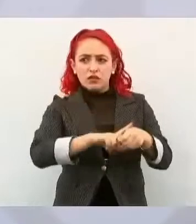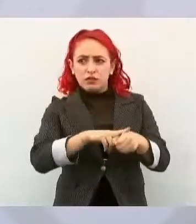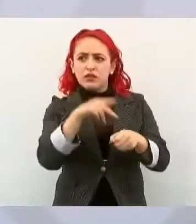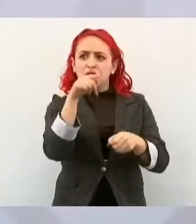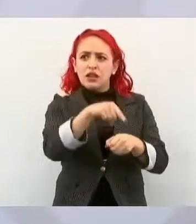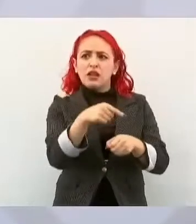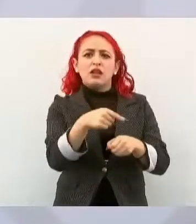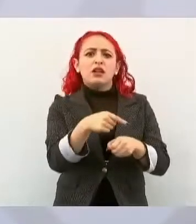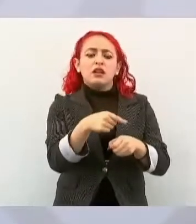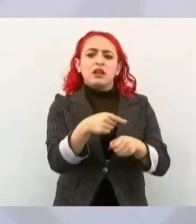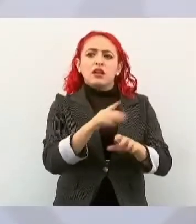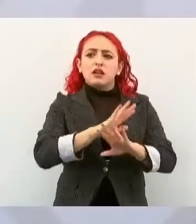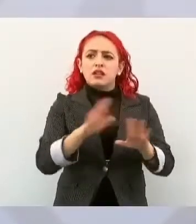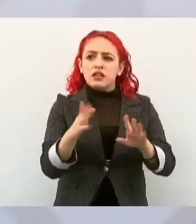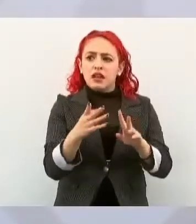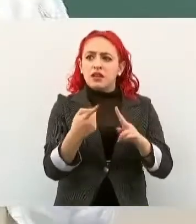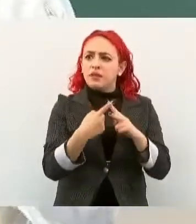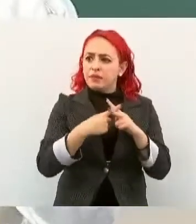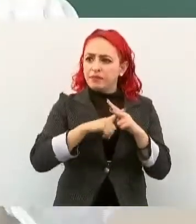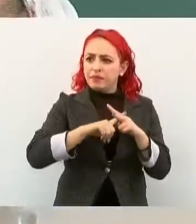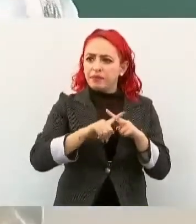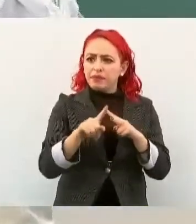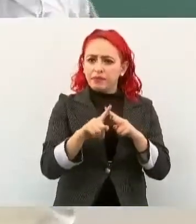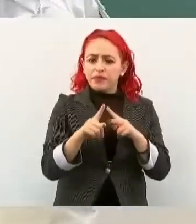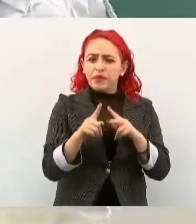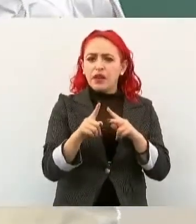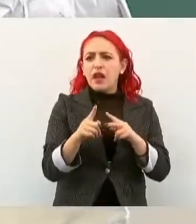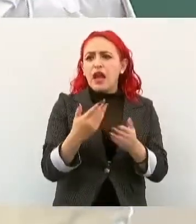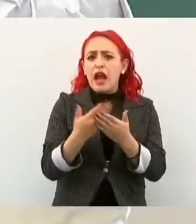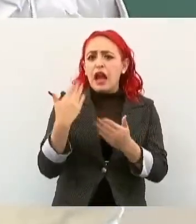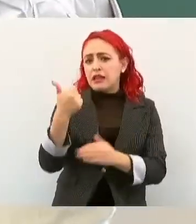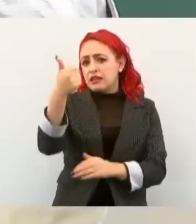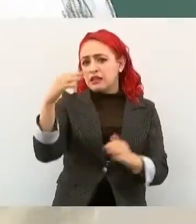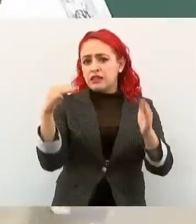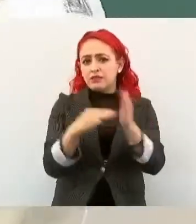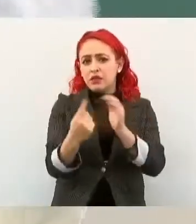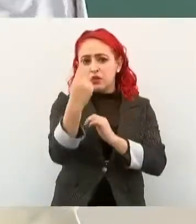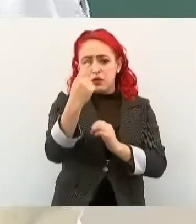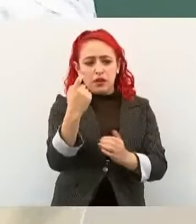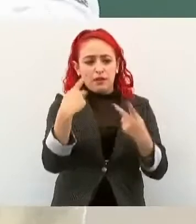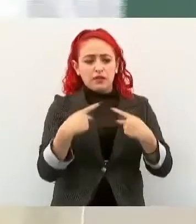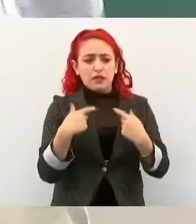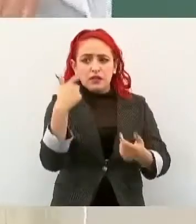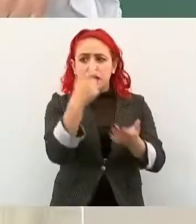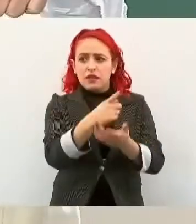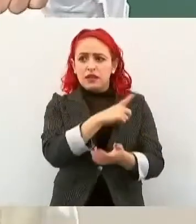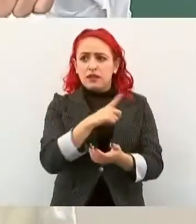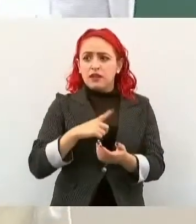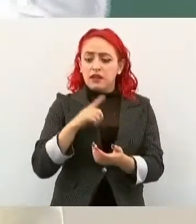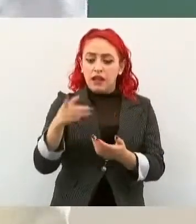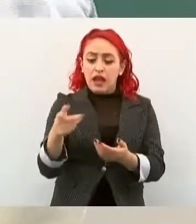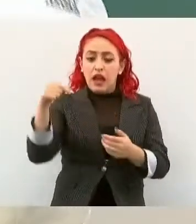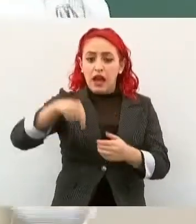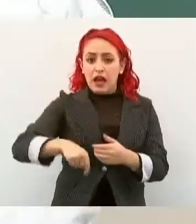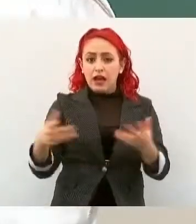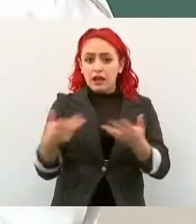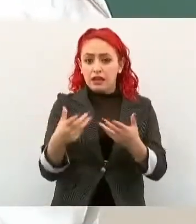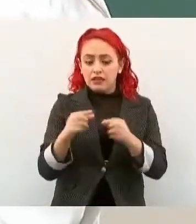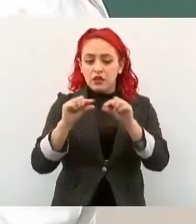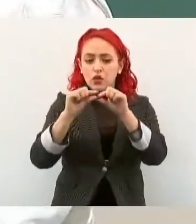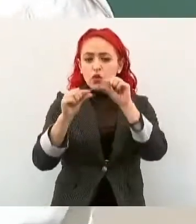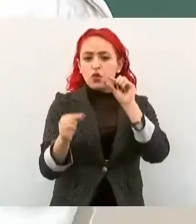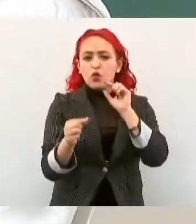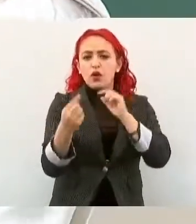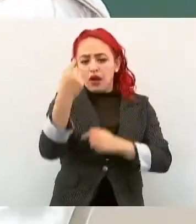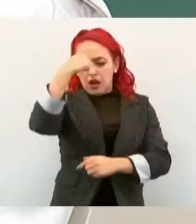ocurrir. La endoscopía, me decía la doctora, antes le costaba 6,000 pesos a un paciente que tenía que irse hacer, ya la hacen aquí y la hacen de